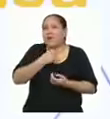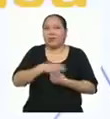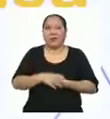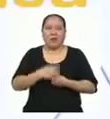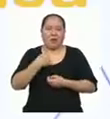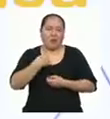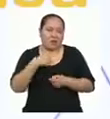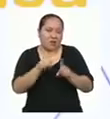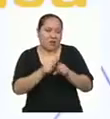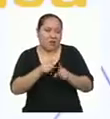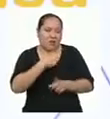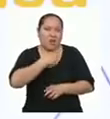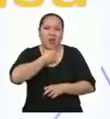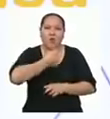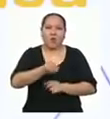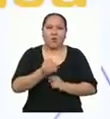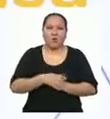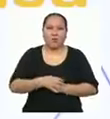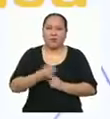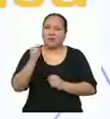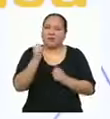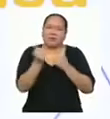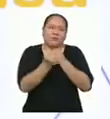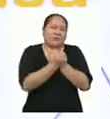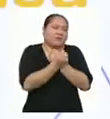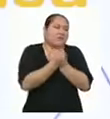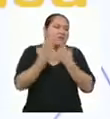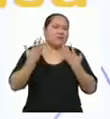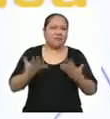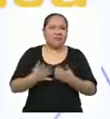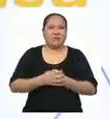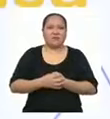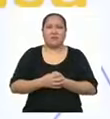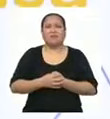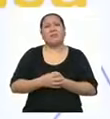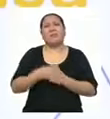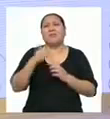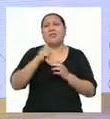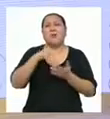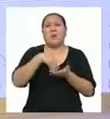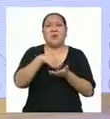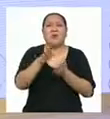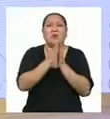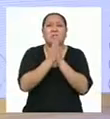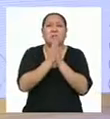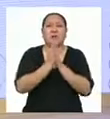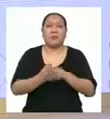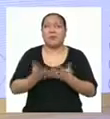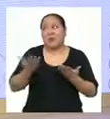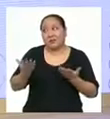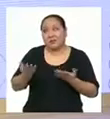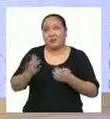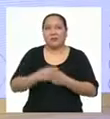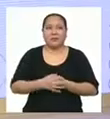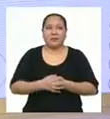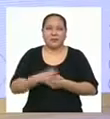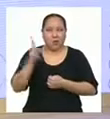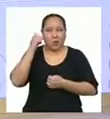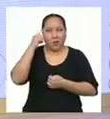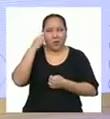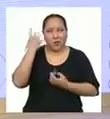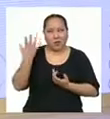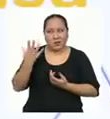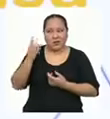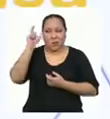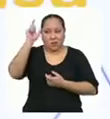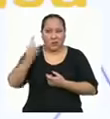A mí también me encanta. Lo amo, lo adoro. Producción, por favor, no me vote. ¿Ves? ¿Todavía crees que